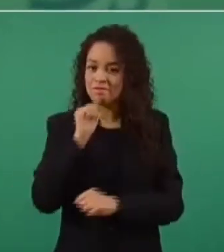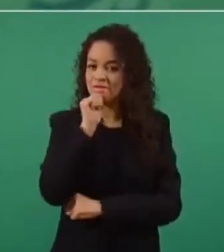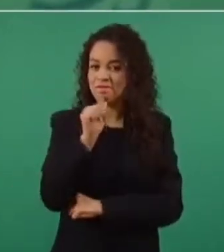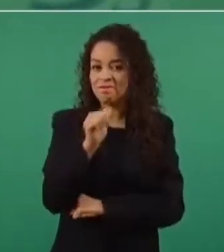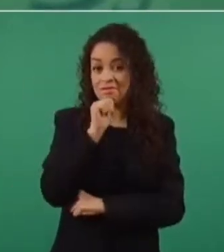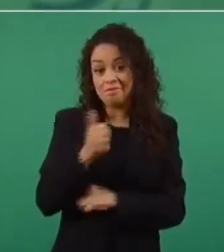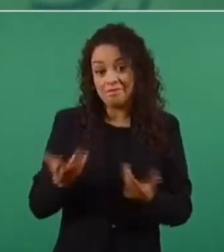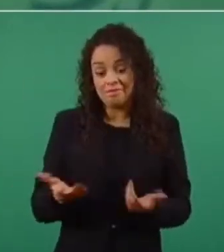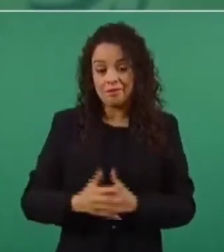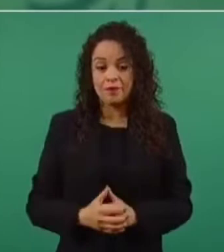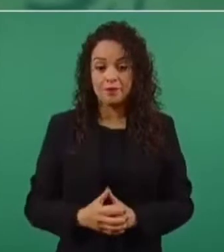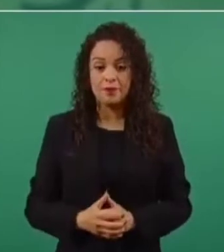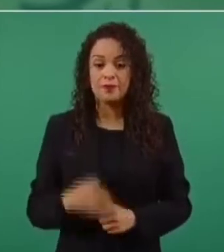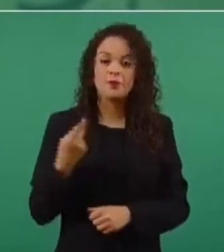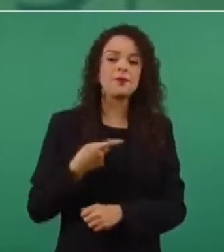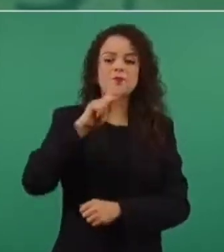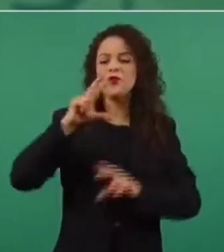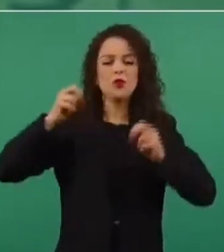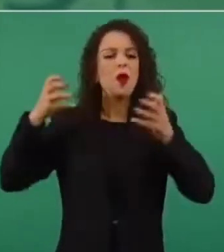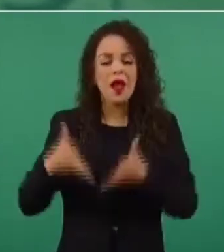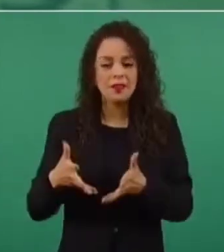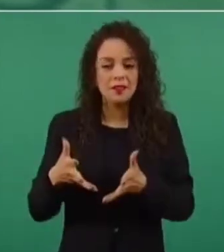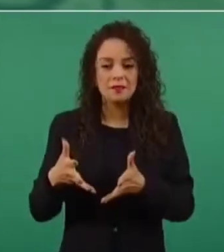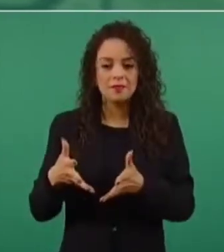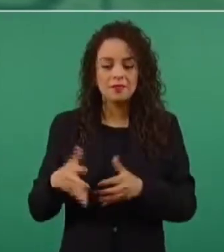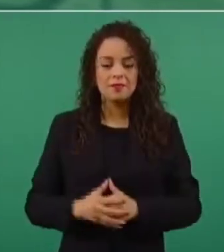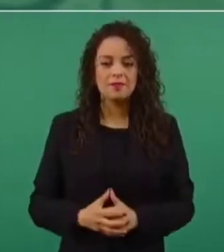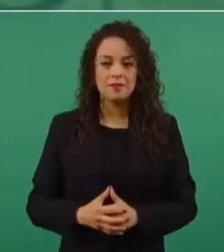Pero de todas maneras,